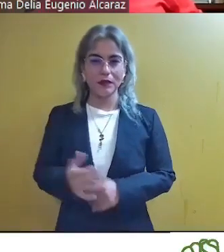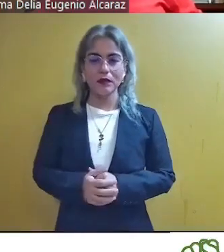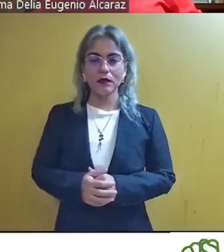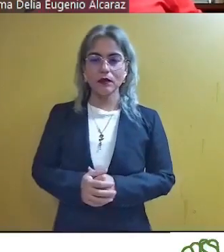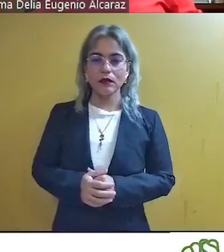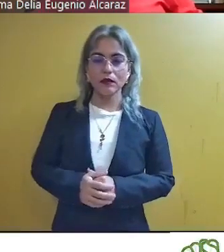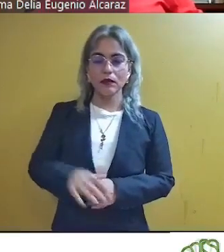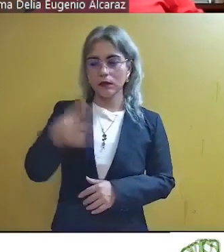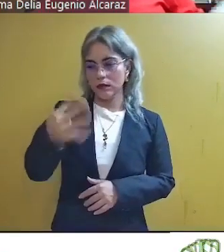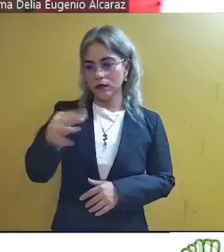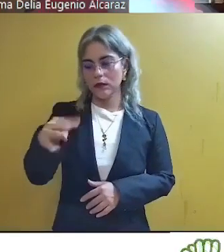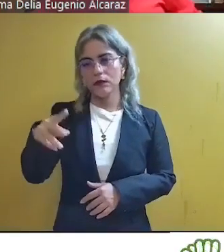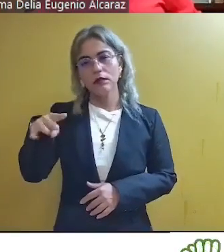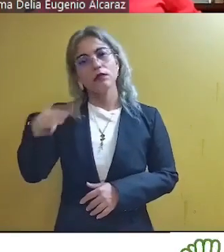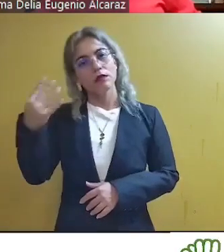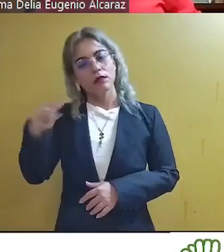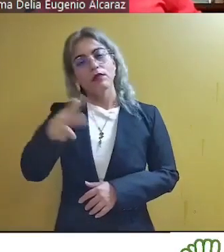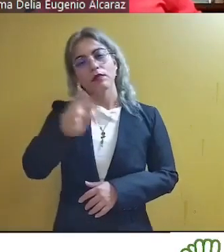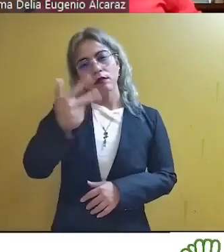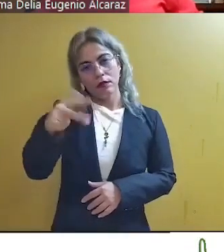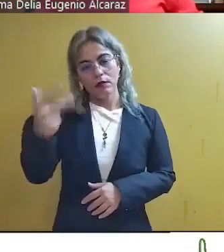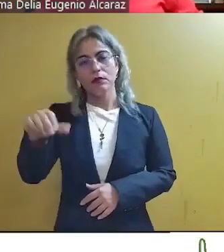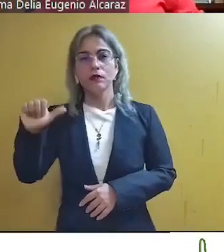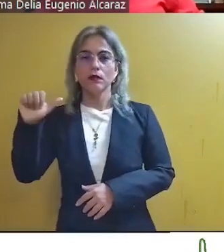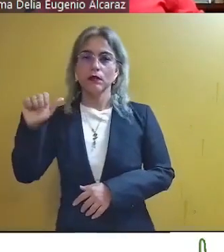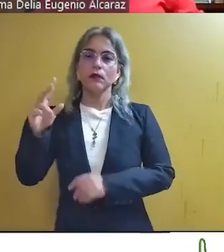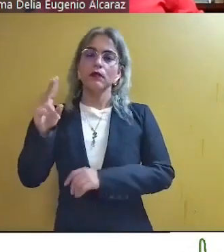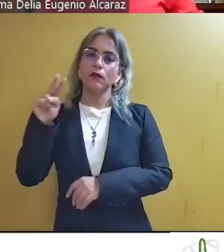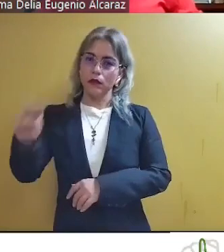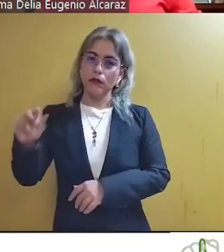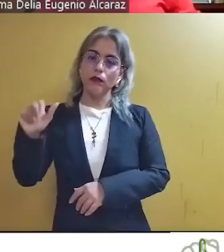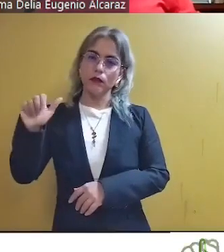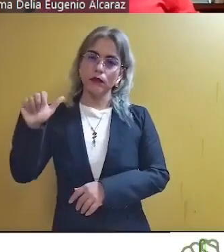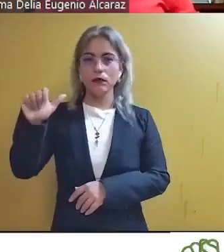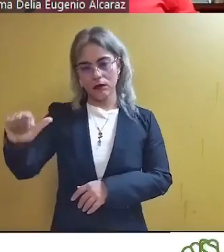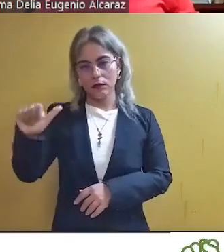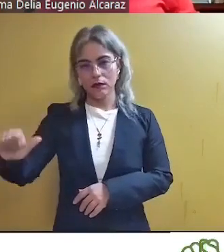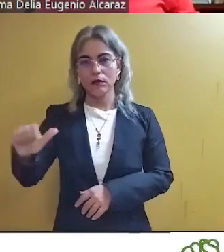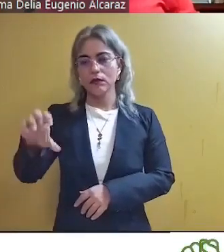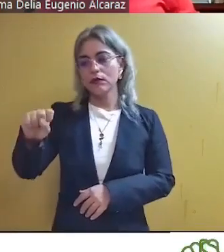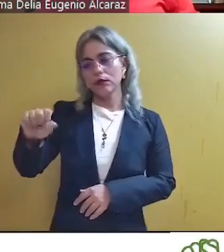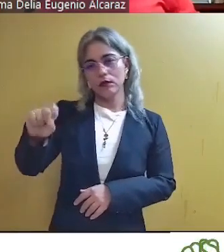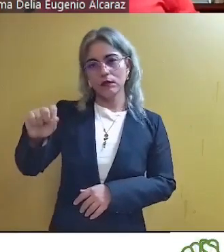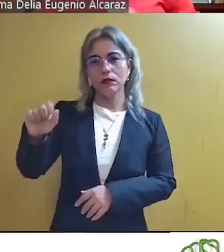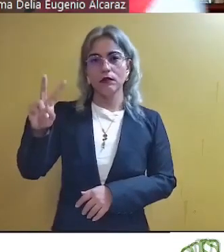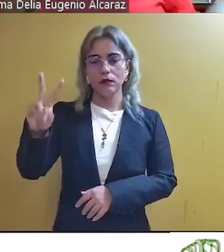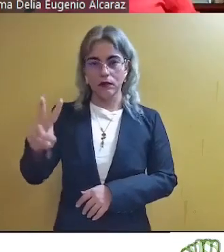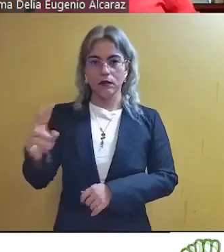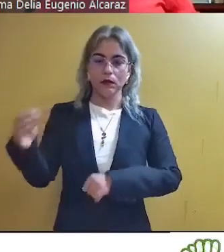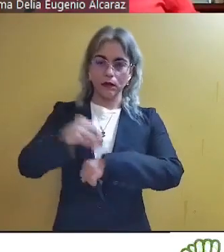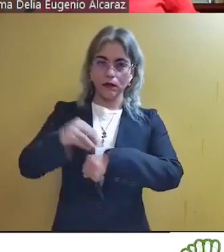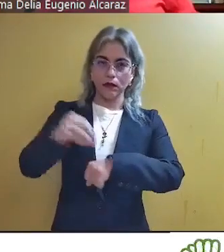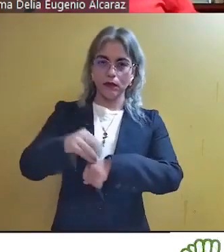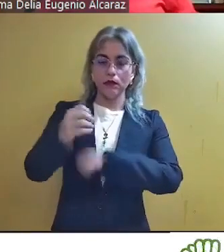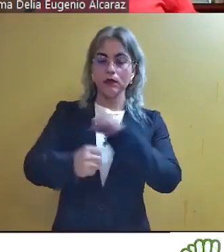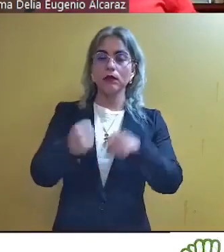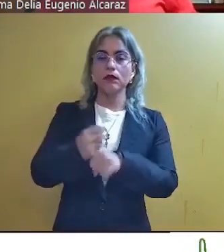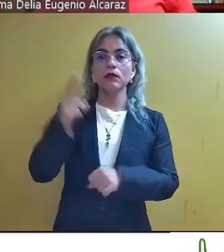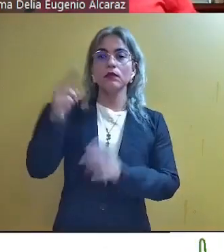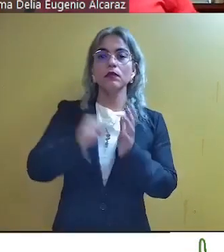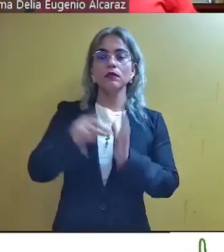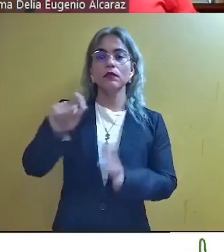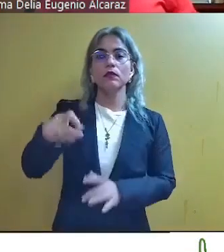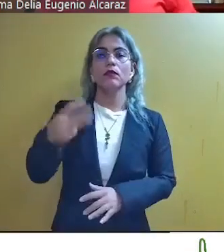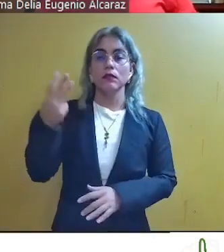14 y 16 del 2023 y de los juicios electorales ciudadanos 60 y 61 del 2023 acumulados. El Tribunal Electoral